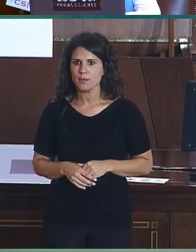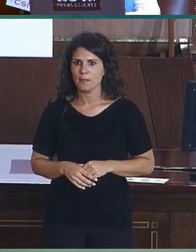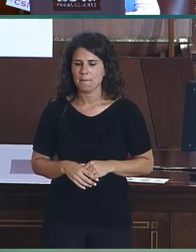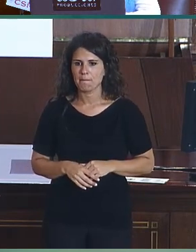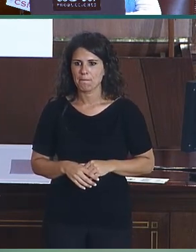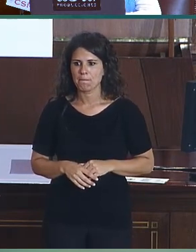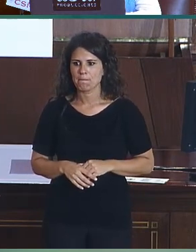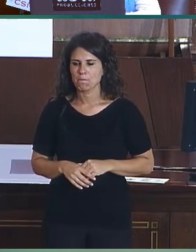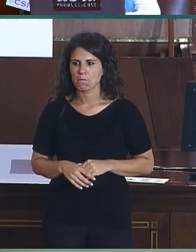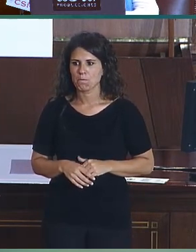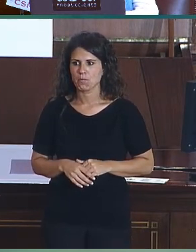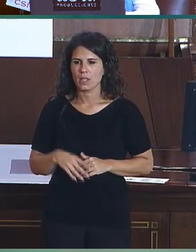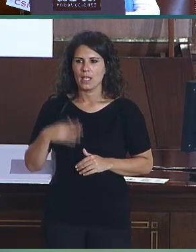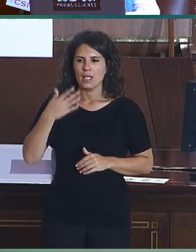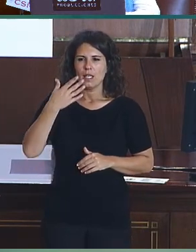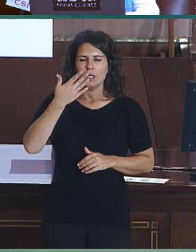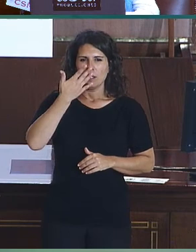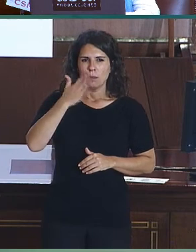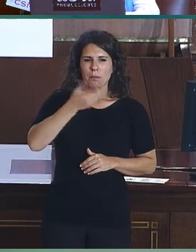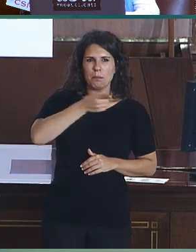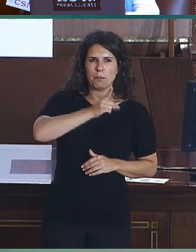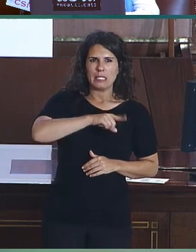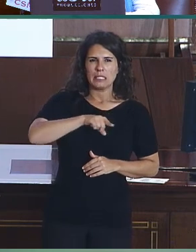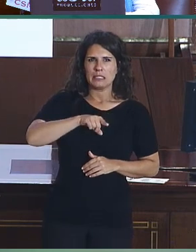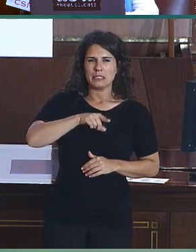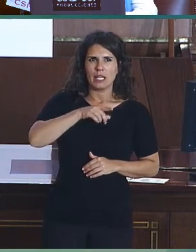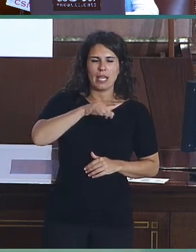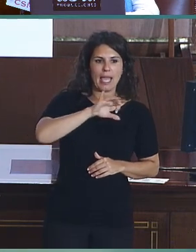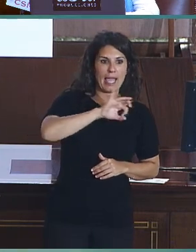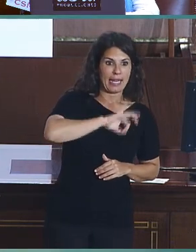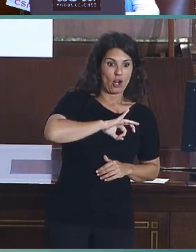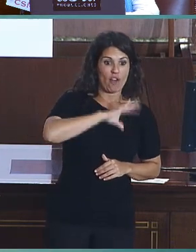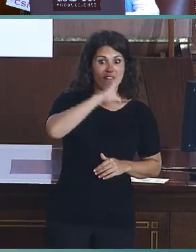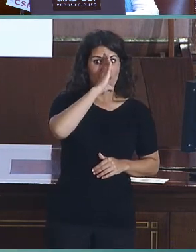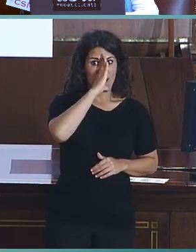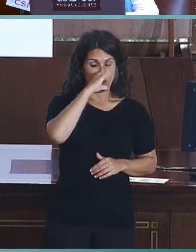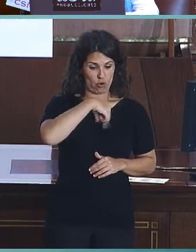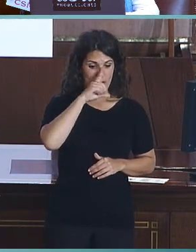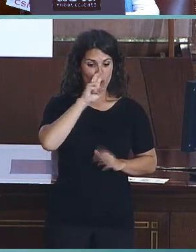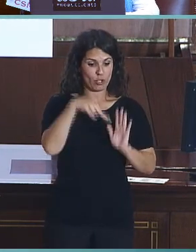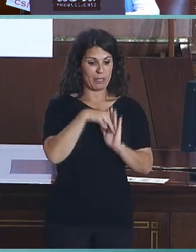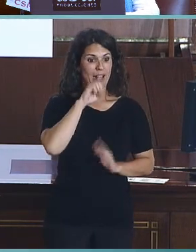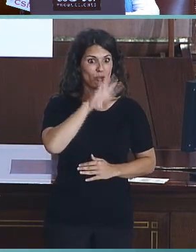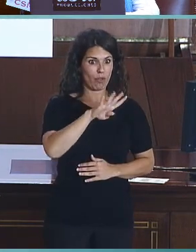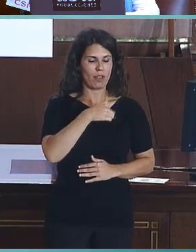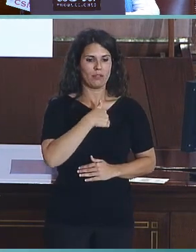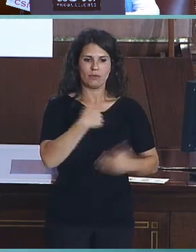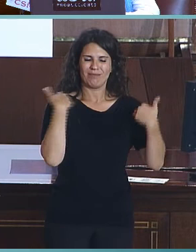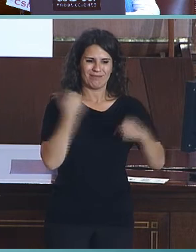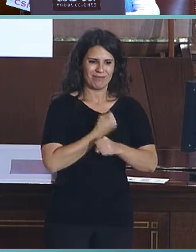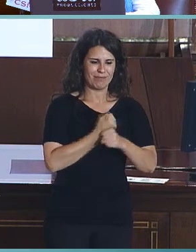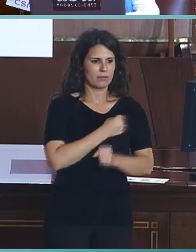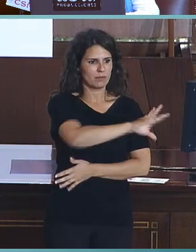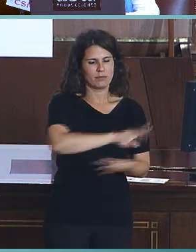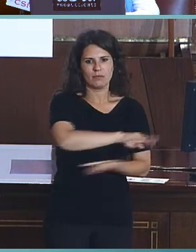Durante los meses de enero y febrero de este año, de 2014, estuvimos recogiendo datos y